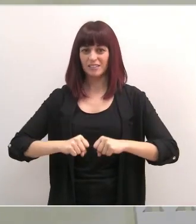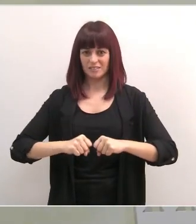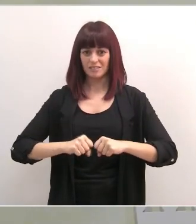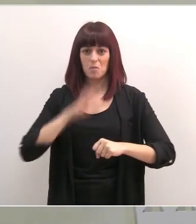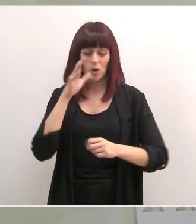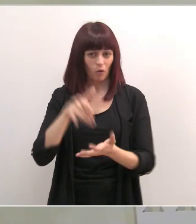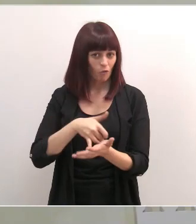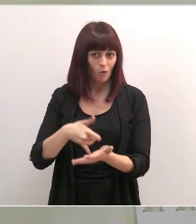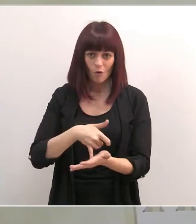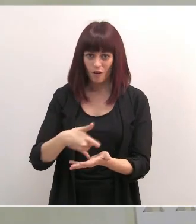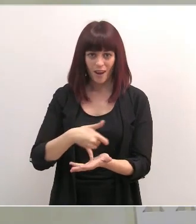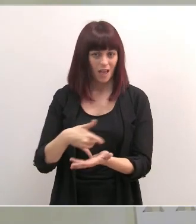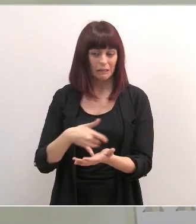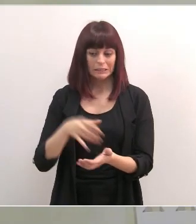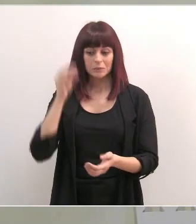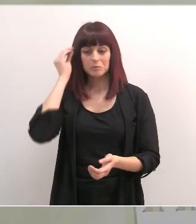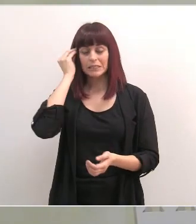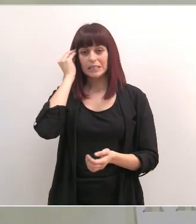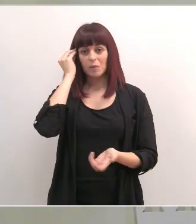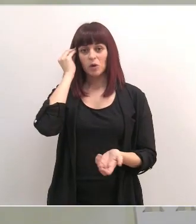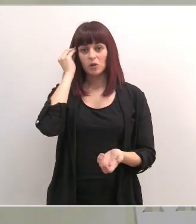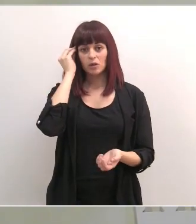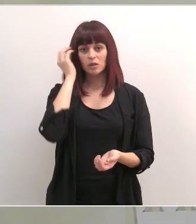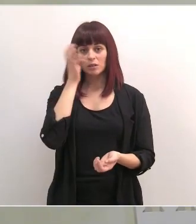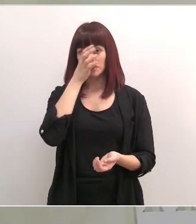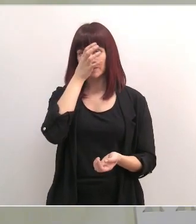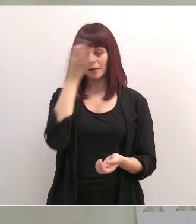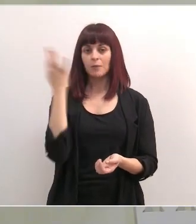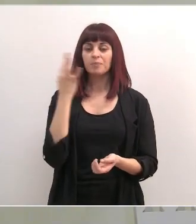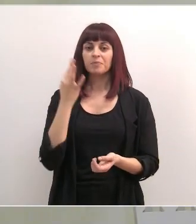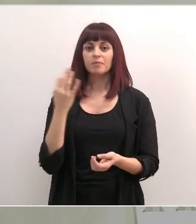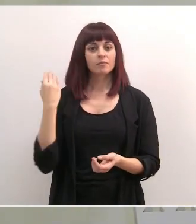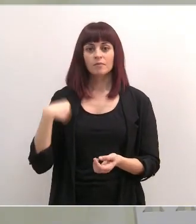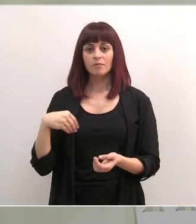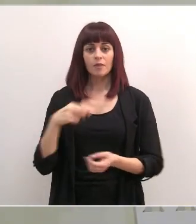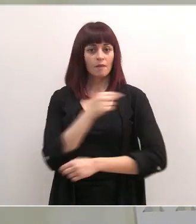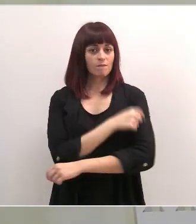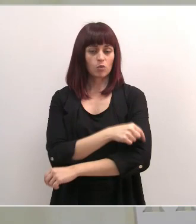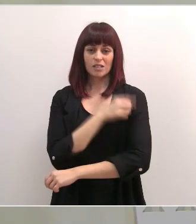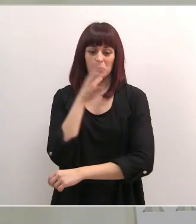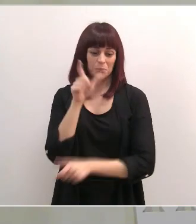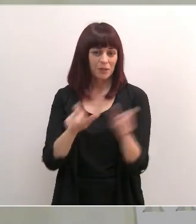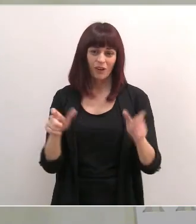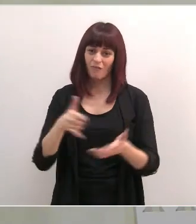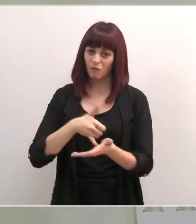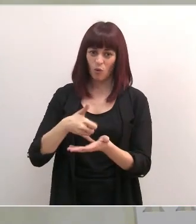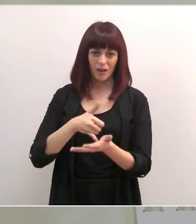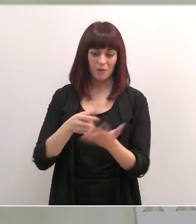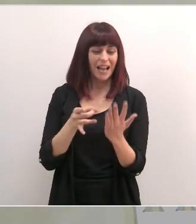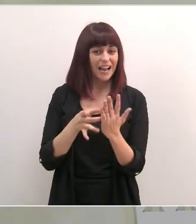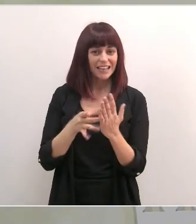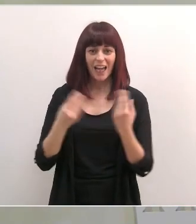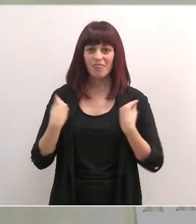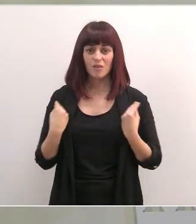que en principio pensamos que de alguna manera había que empezar a solapar su vacunación, porque son personas vulnerables, con una calidad de